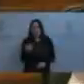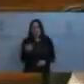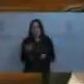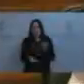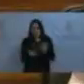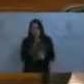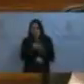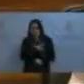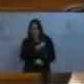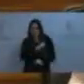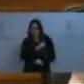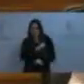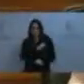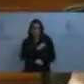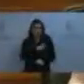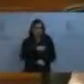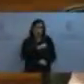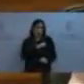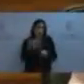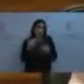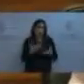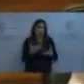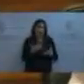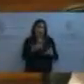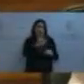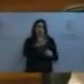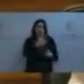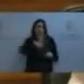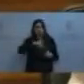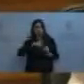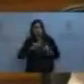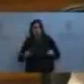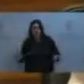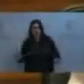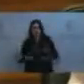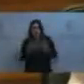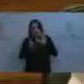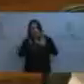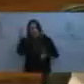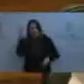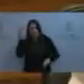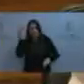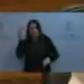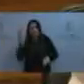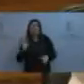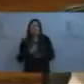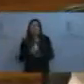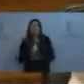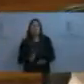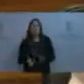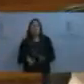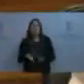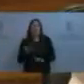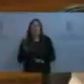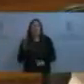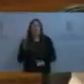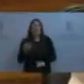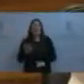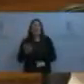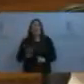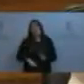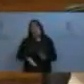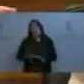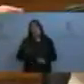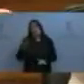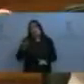La española en 10 años ha caído el 5, en Asturias estamos por encima del 10. Y luego al final, claro, ¿qué aumenta? ¿Qué aumenta? Pues